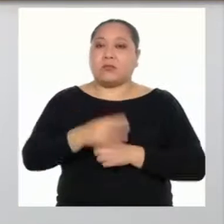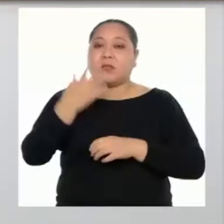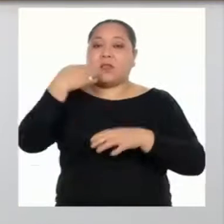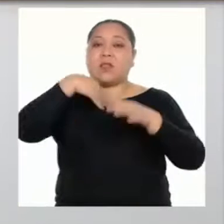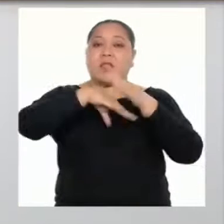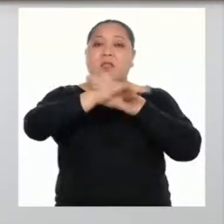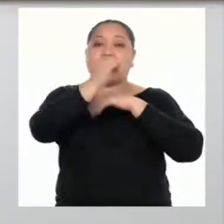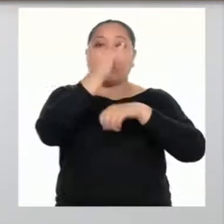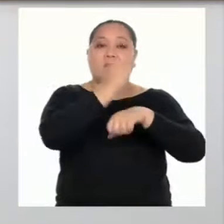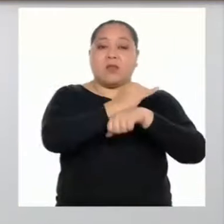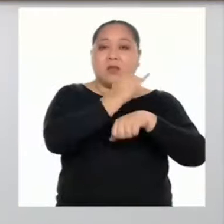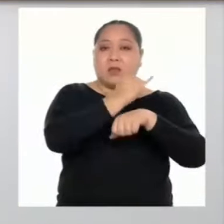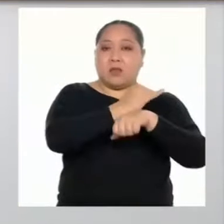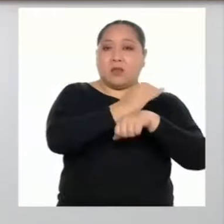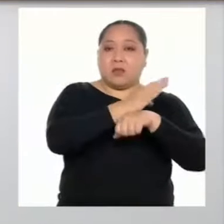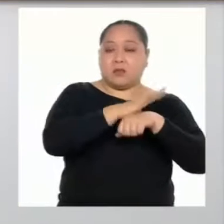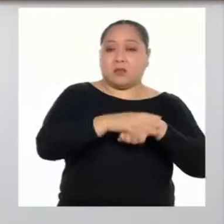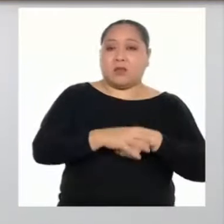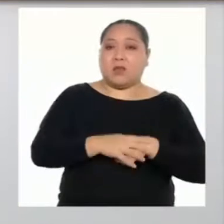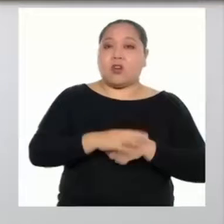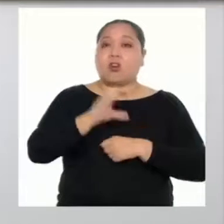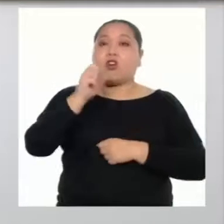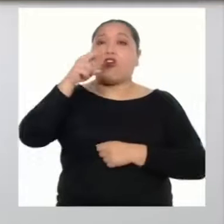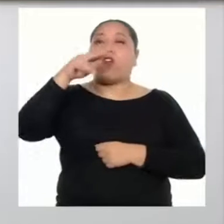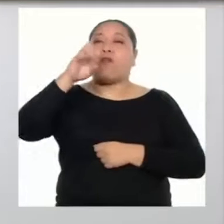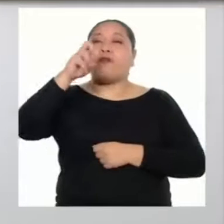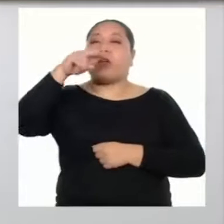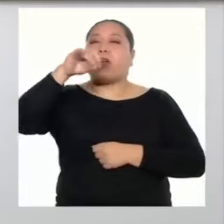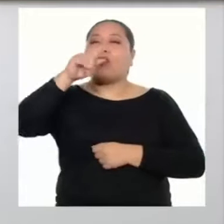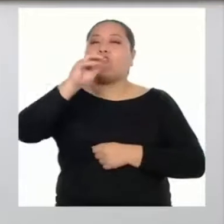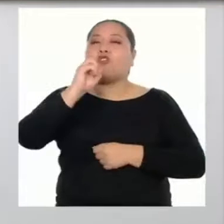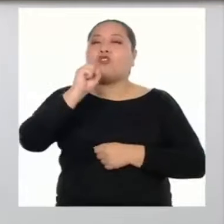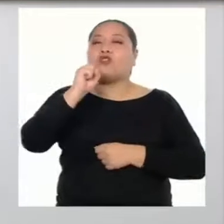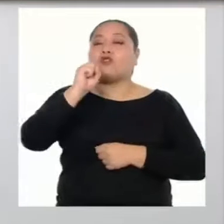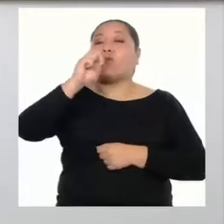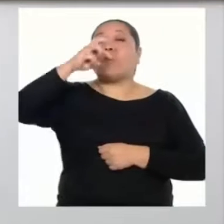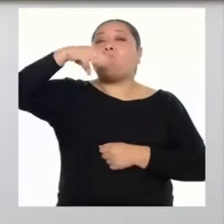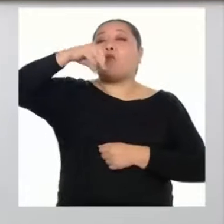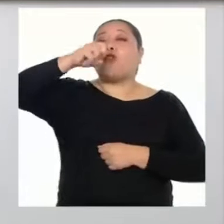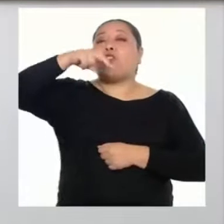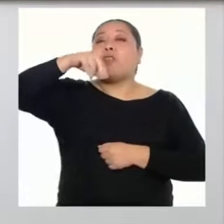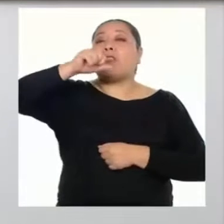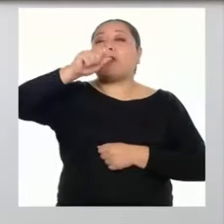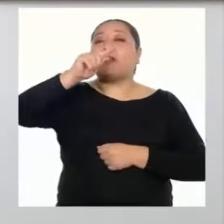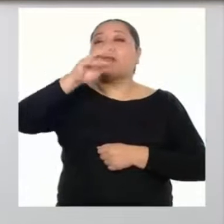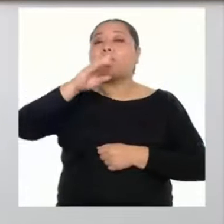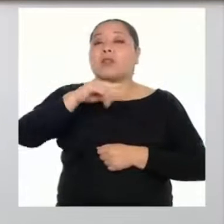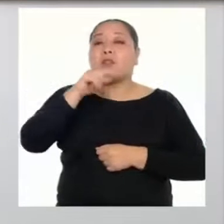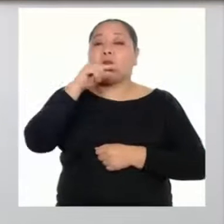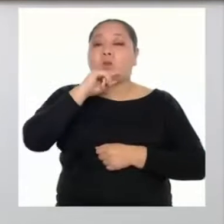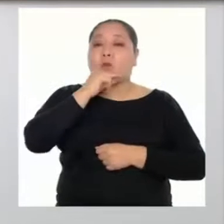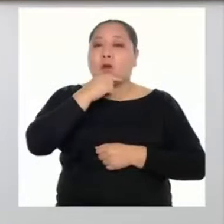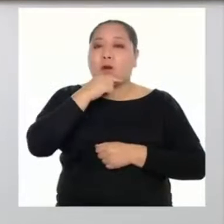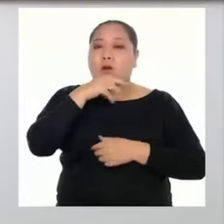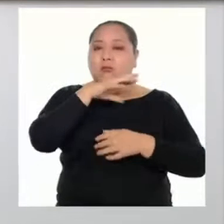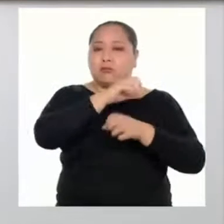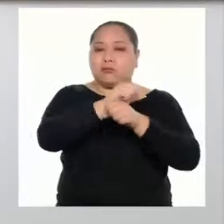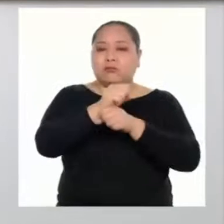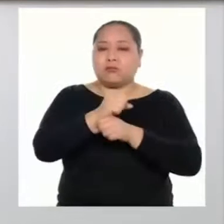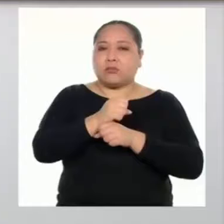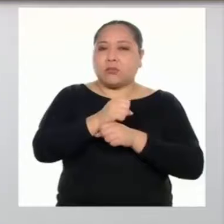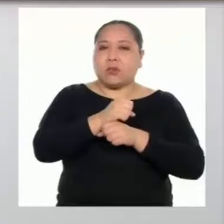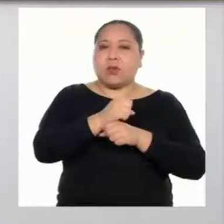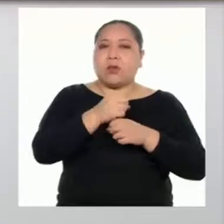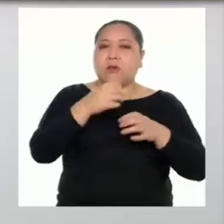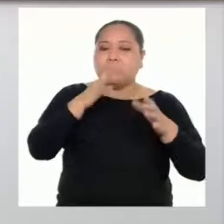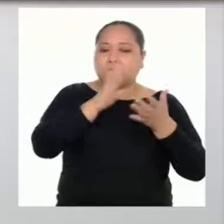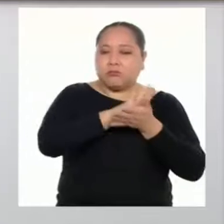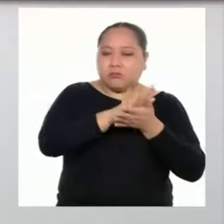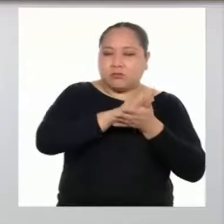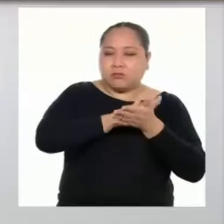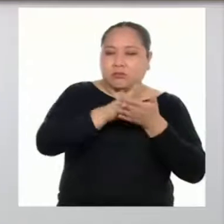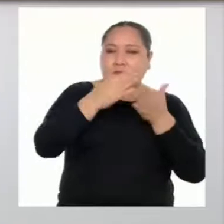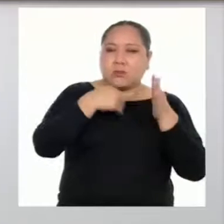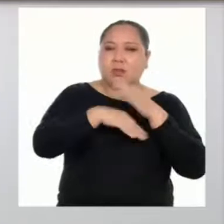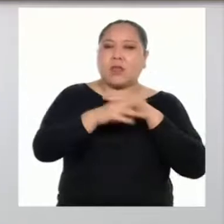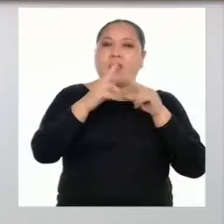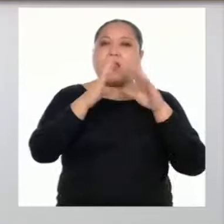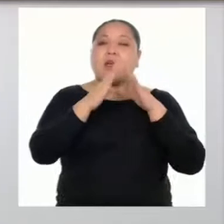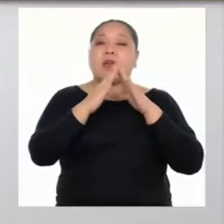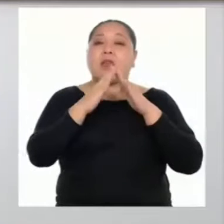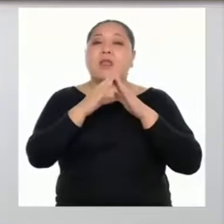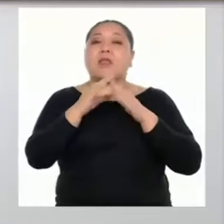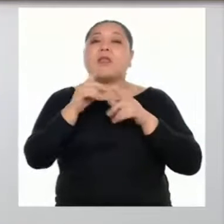los conventos y monasterios las mujeres realizaban actividades domésticas según su condición